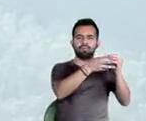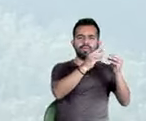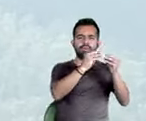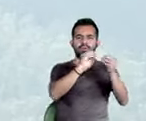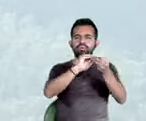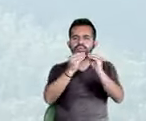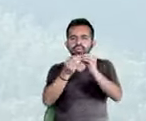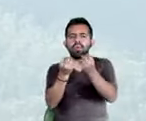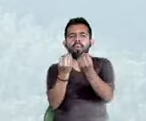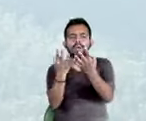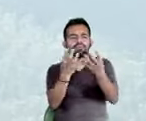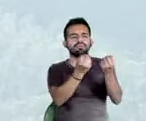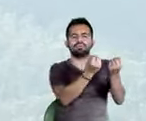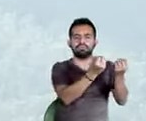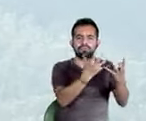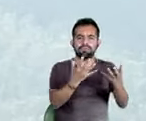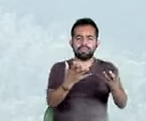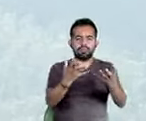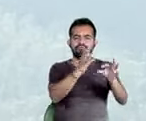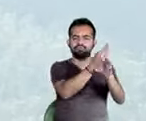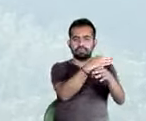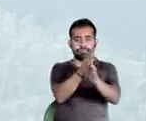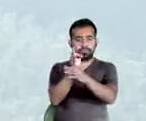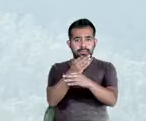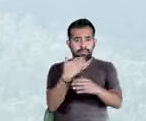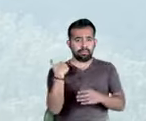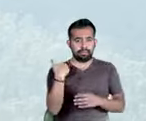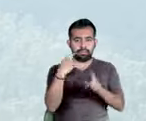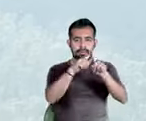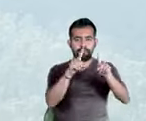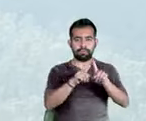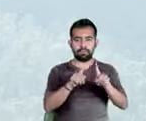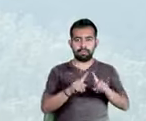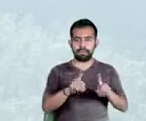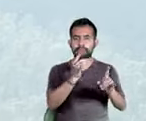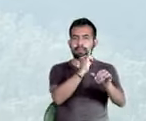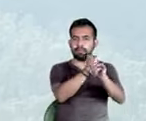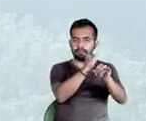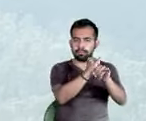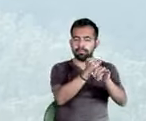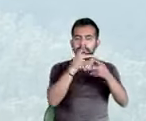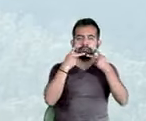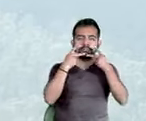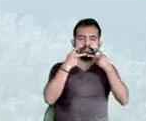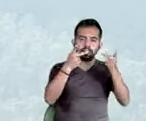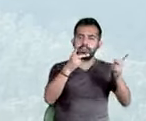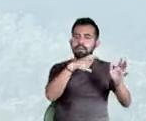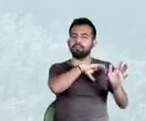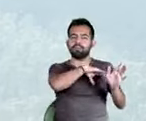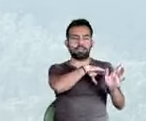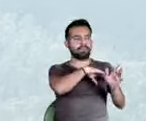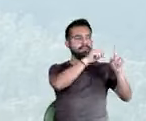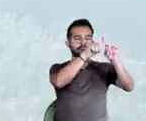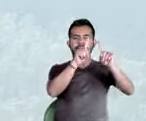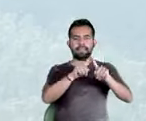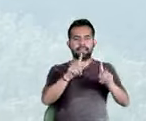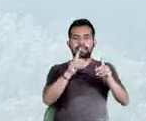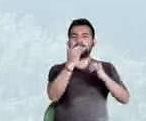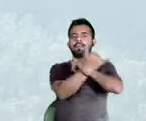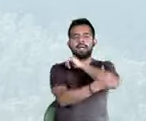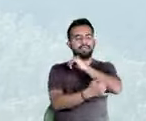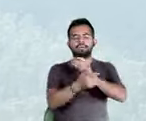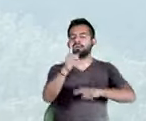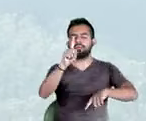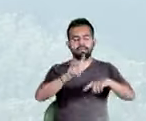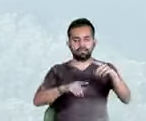Quito respecto al de otros funcionarios, digamos, u otros municipios del país. No son comparables, no